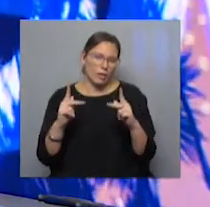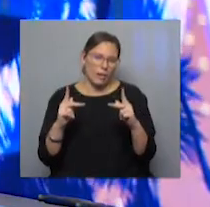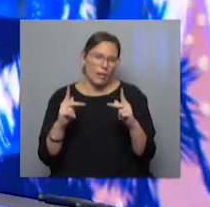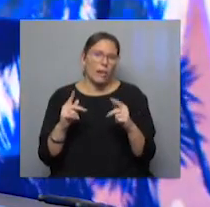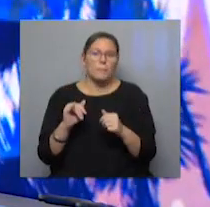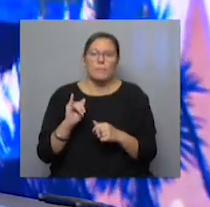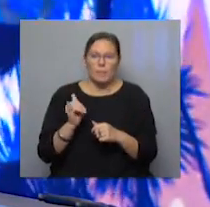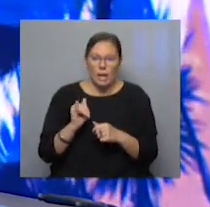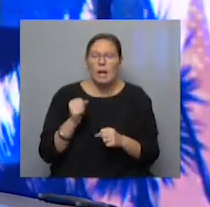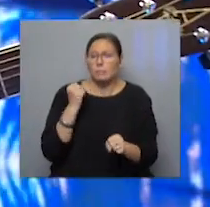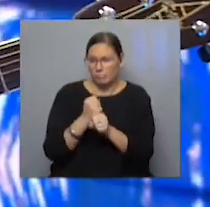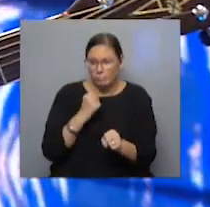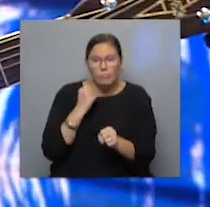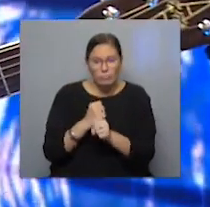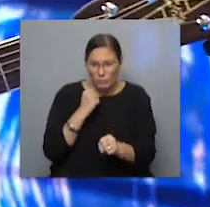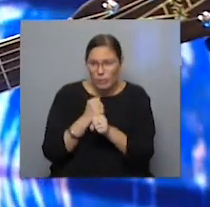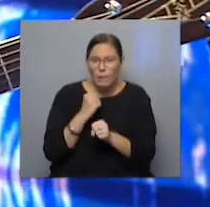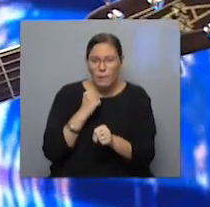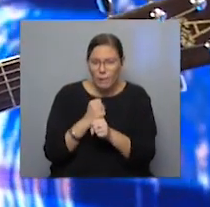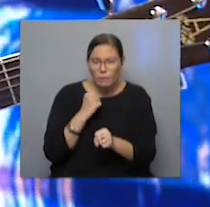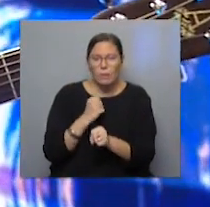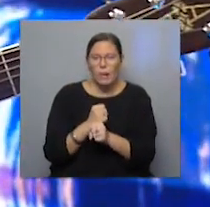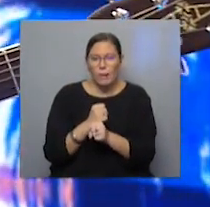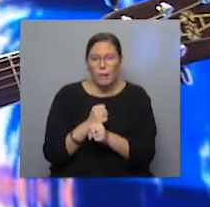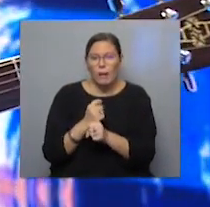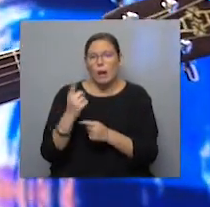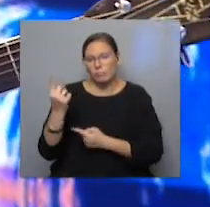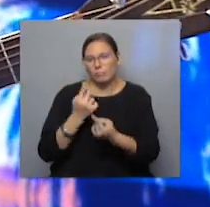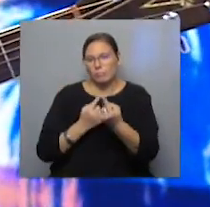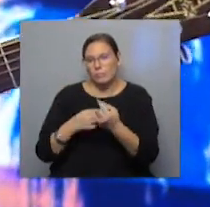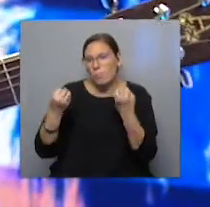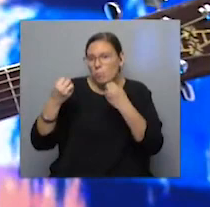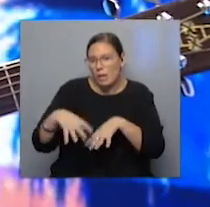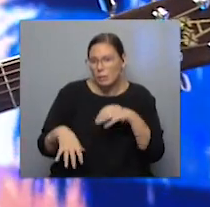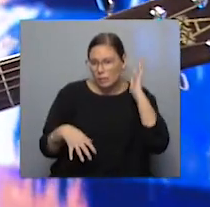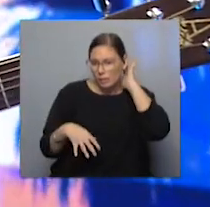Por supuesto que implica trabajo, que implica, bueno, idas y vueltas, pérdidas,